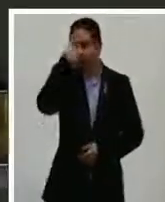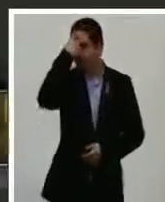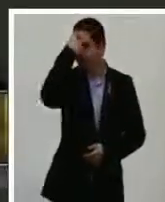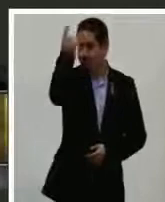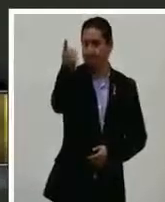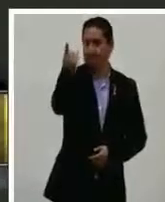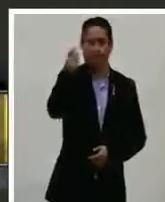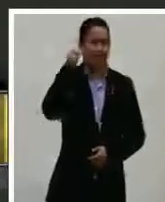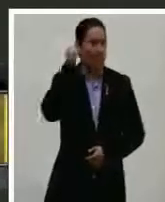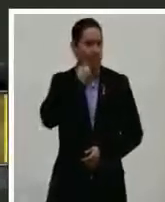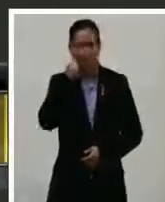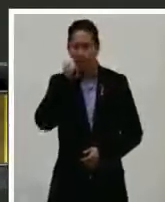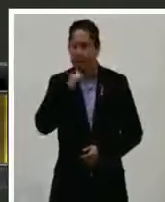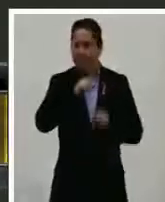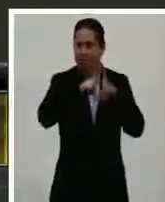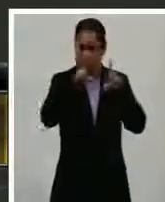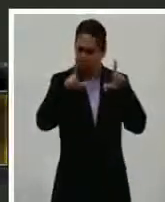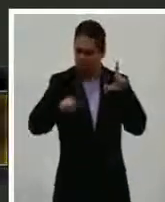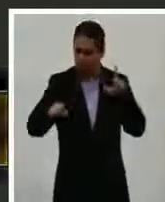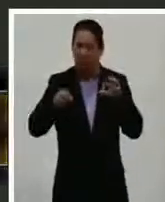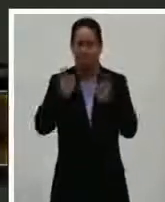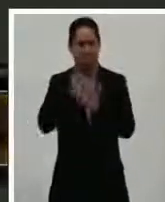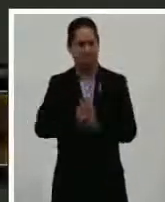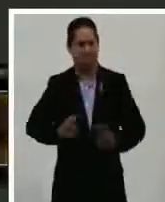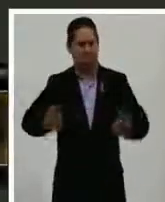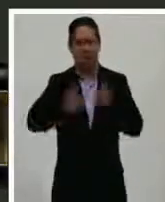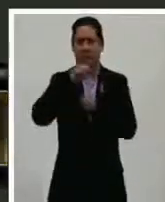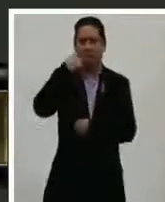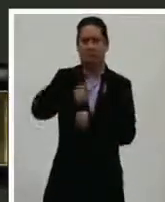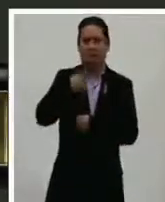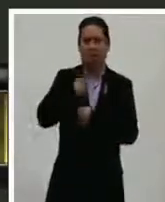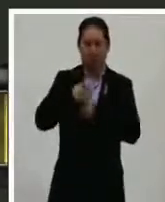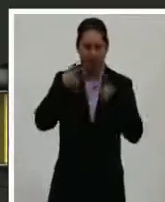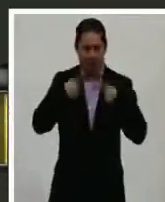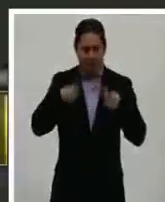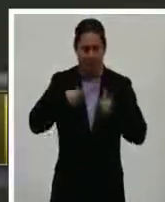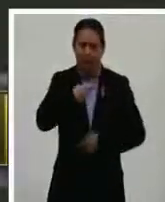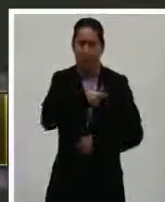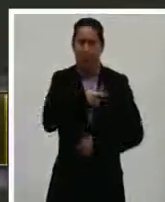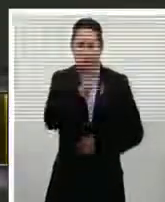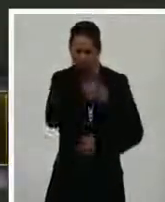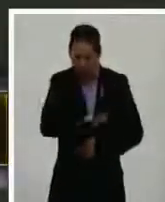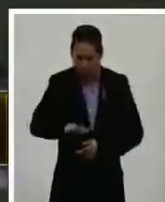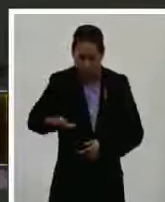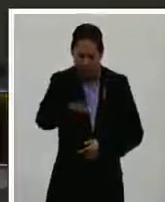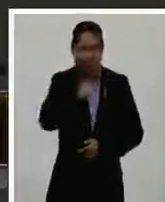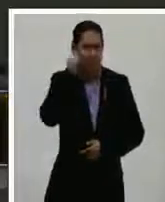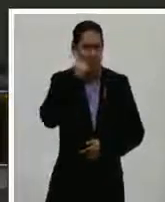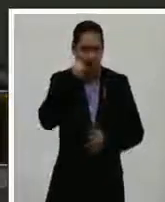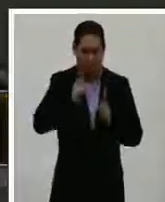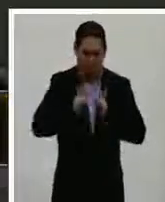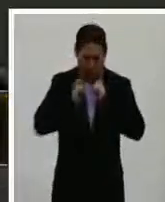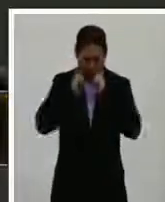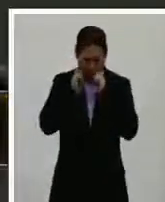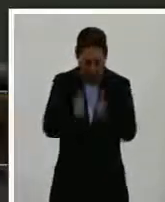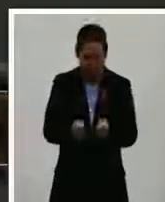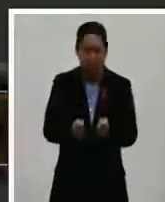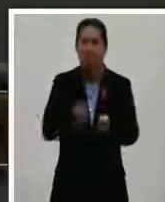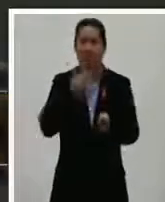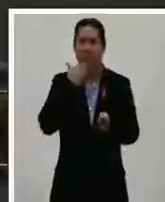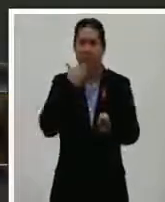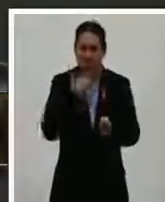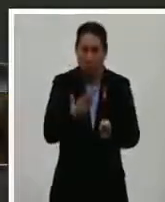de los mexicanos antes que los privilegios que el poder otorga a una sola persona y que ésta